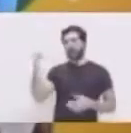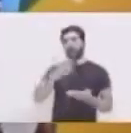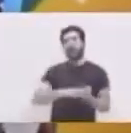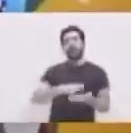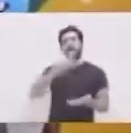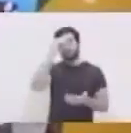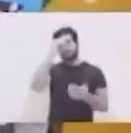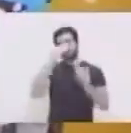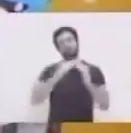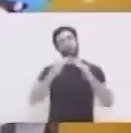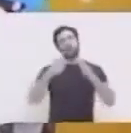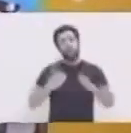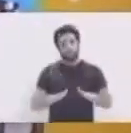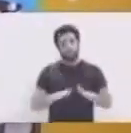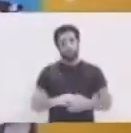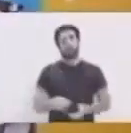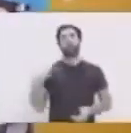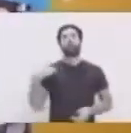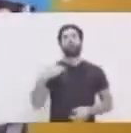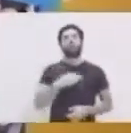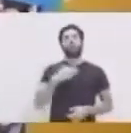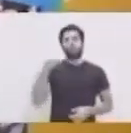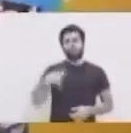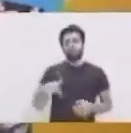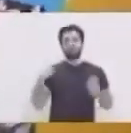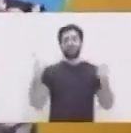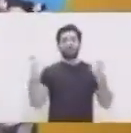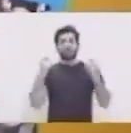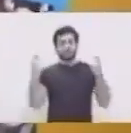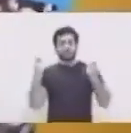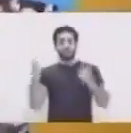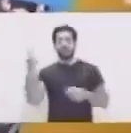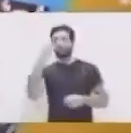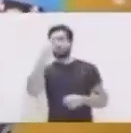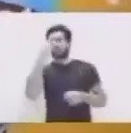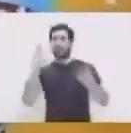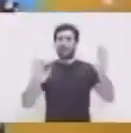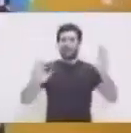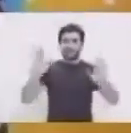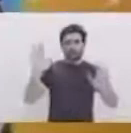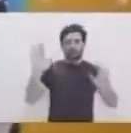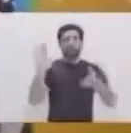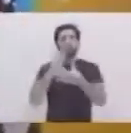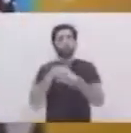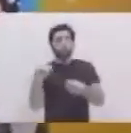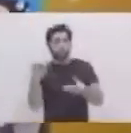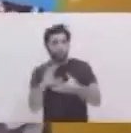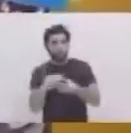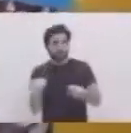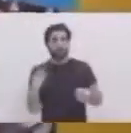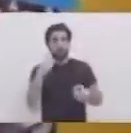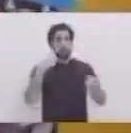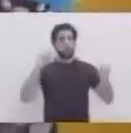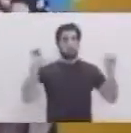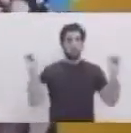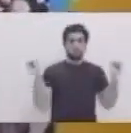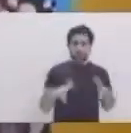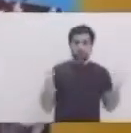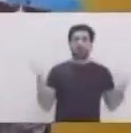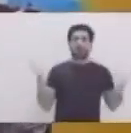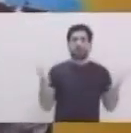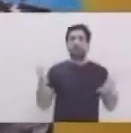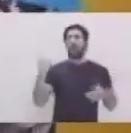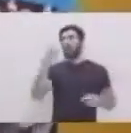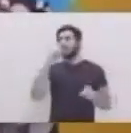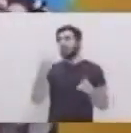Casa. Vamos a celebrar con una payasita, con un cuentacuentos, con un mago, con